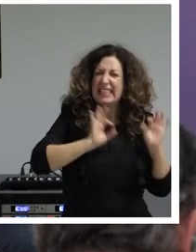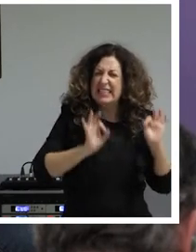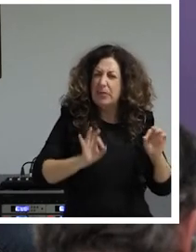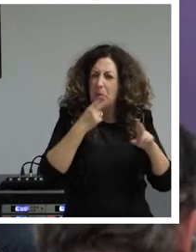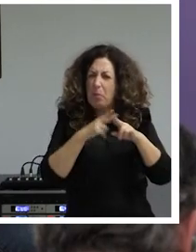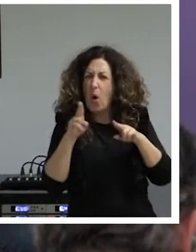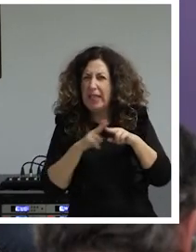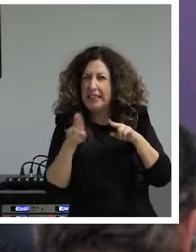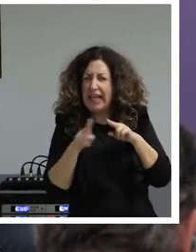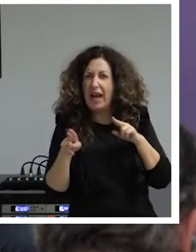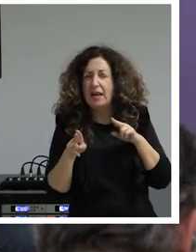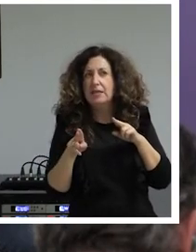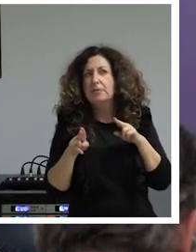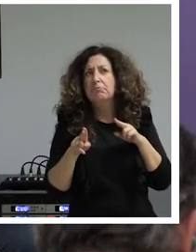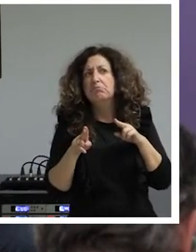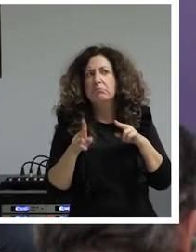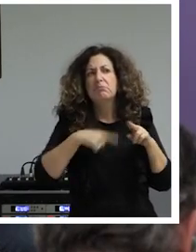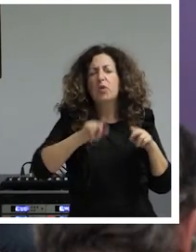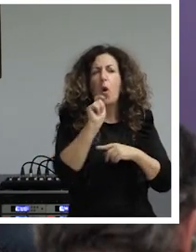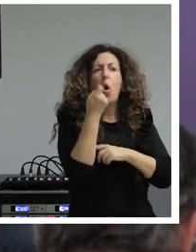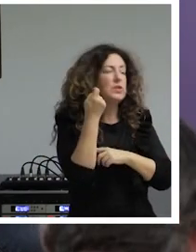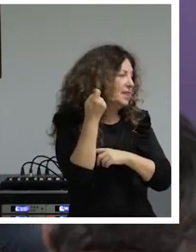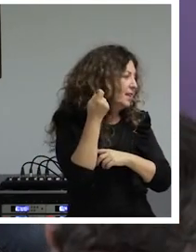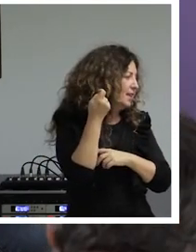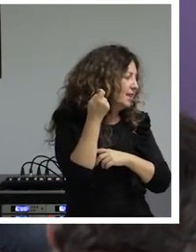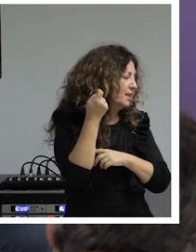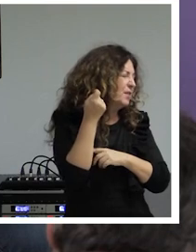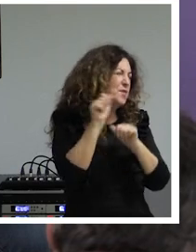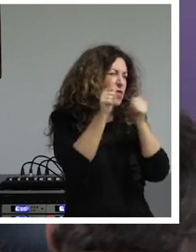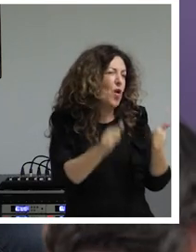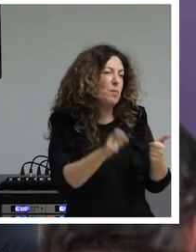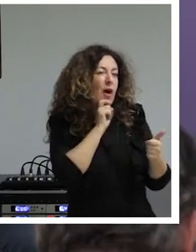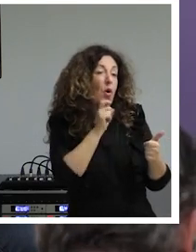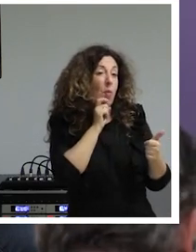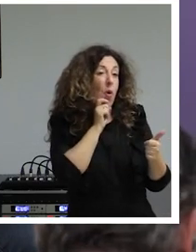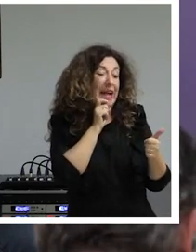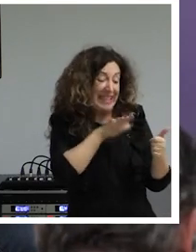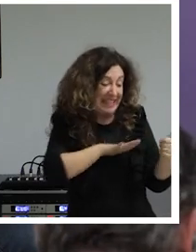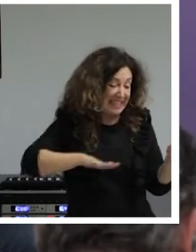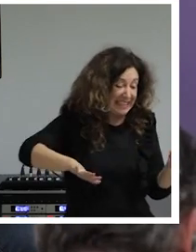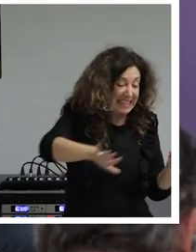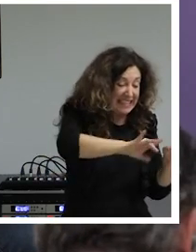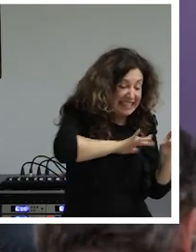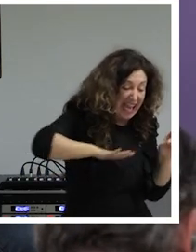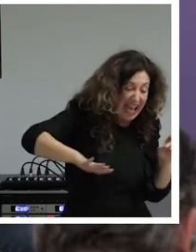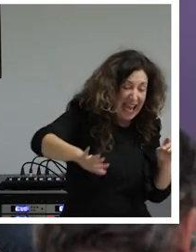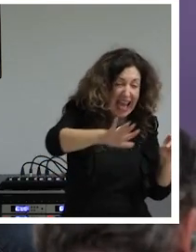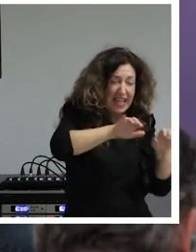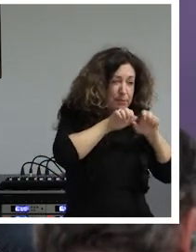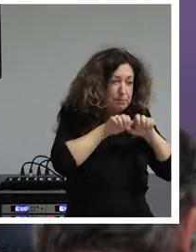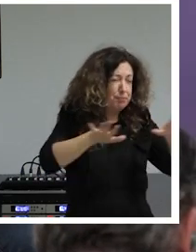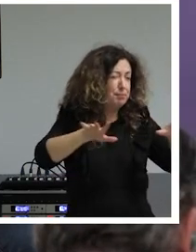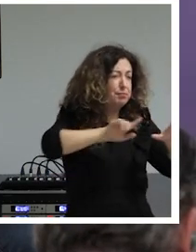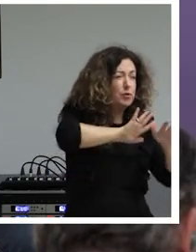un resultado No eso El ejemplo más claro es la elección la idea de territorio Cuando uno hace política es